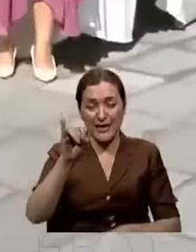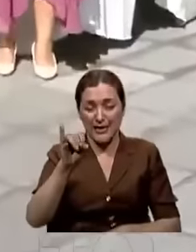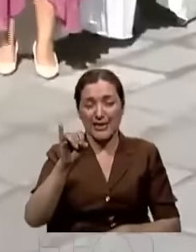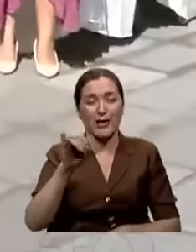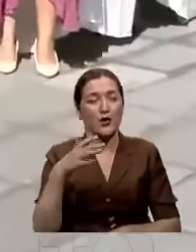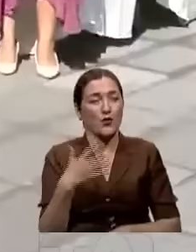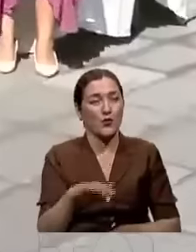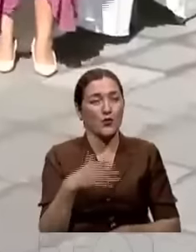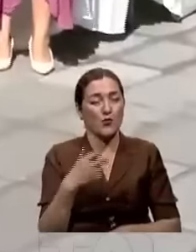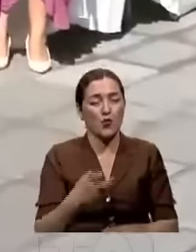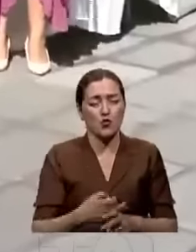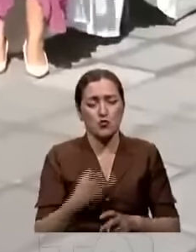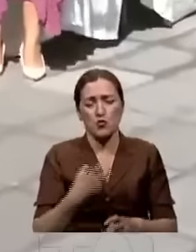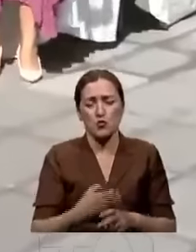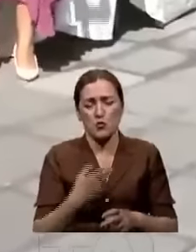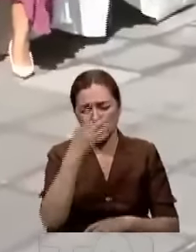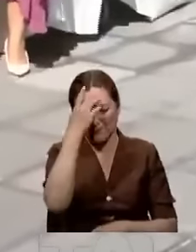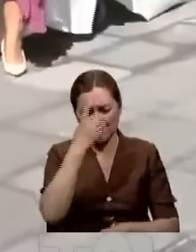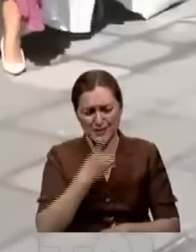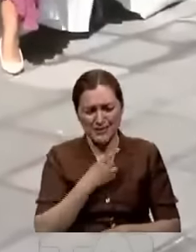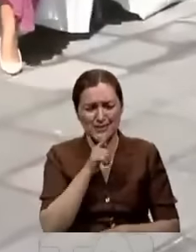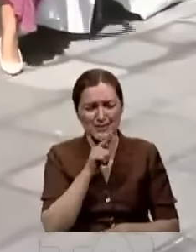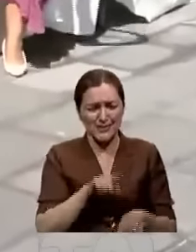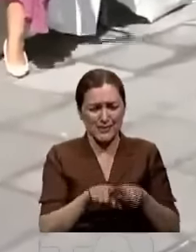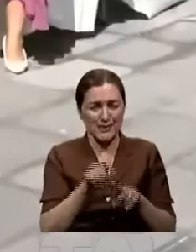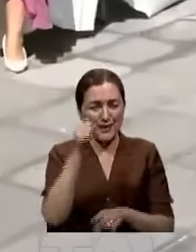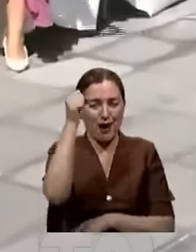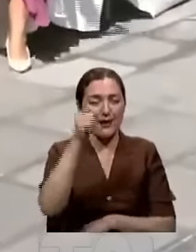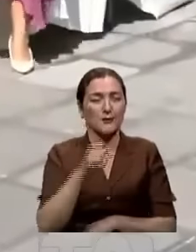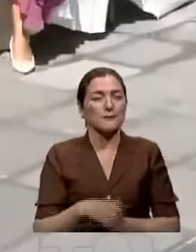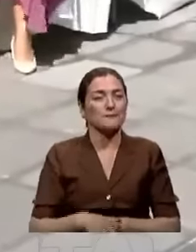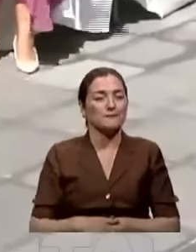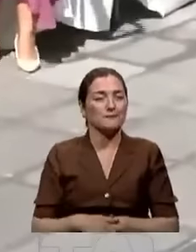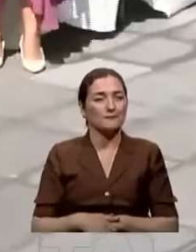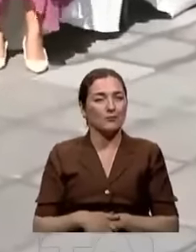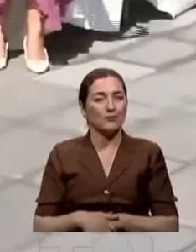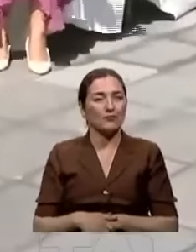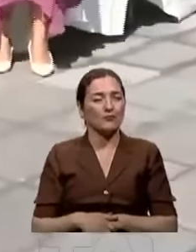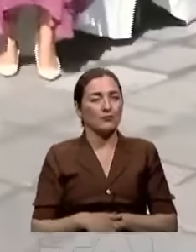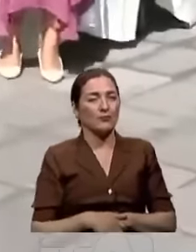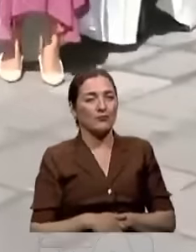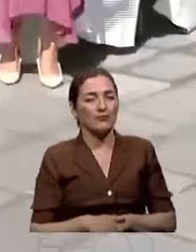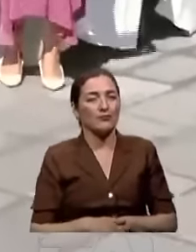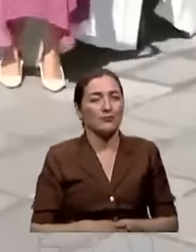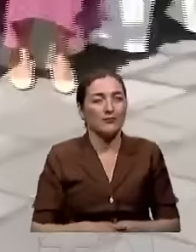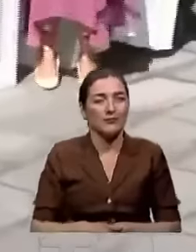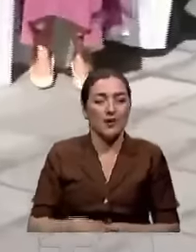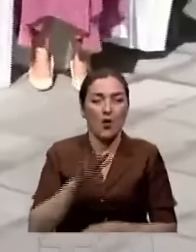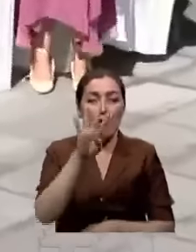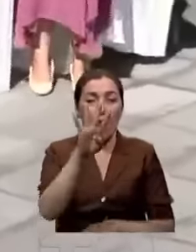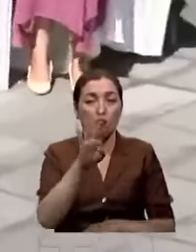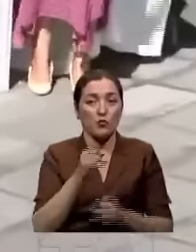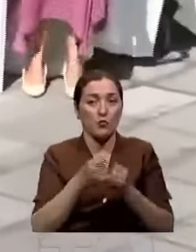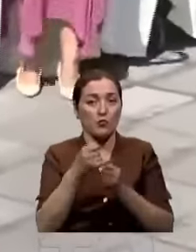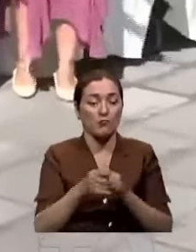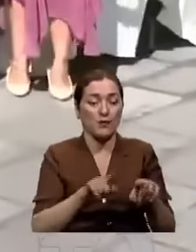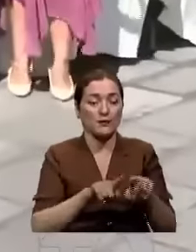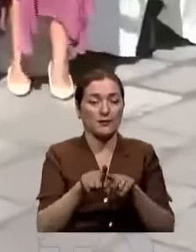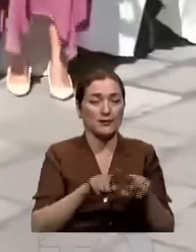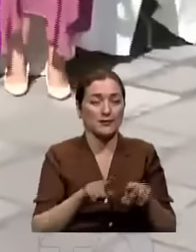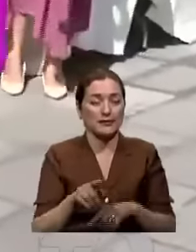está durísimo. Está durísima la labor que tienen el día de hoy nuestro jurado. Han conocido ya nuestros 4 finalistas.